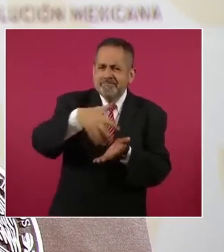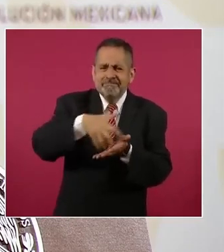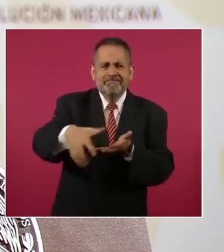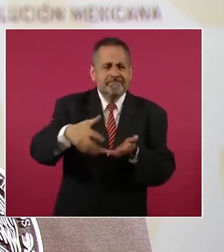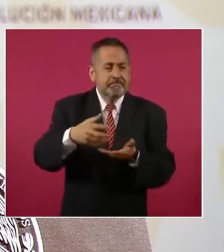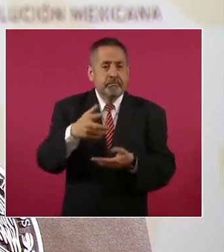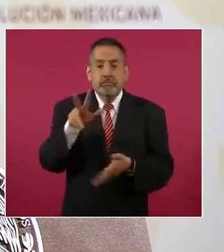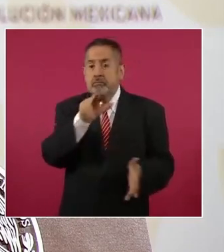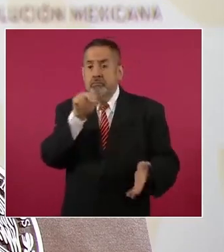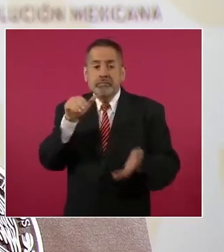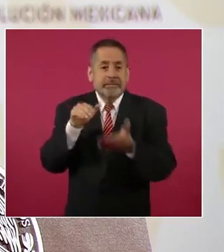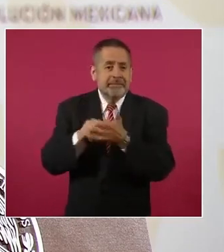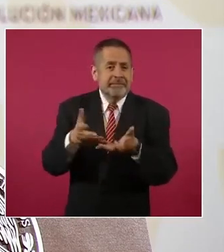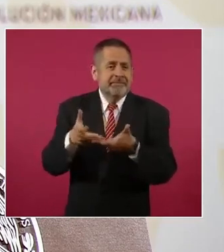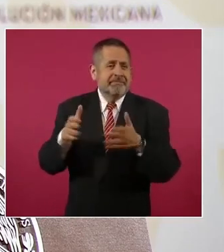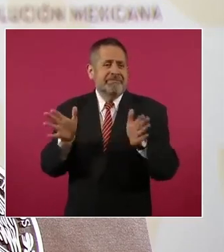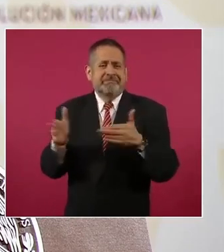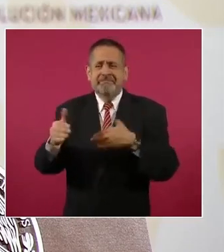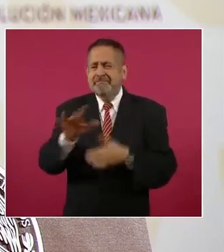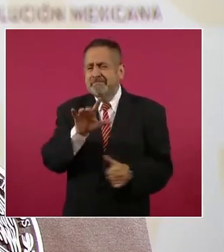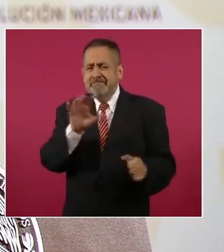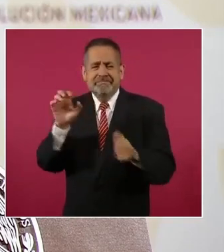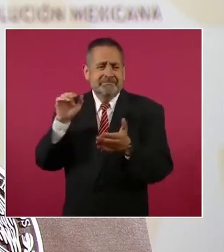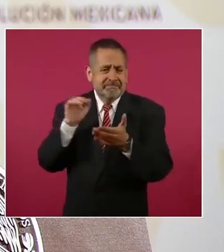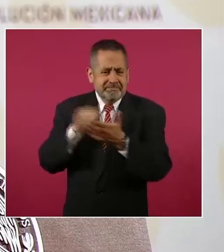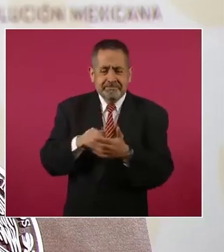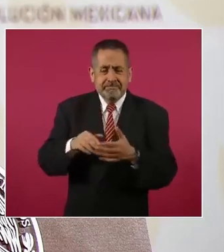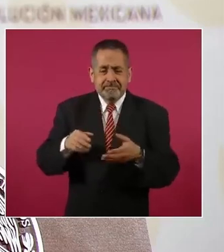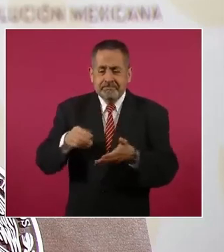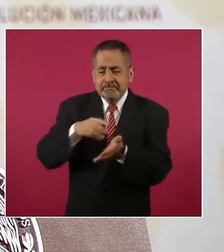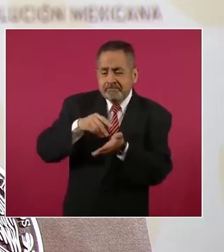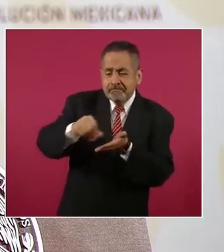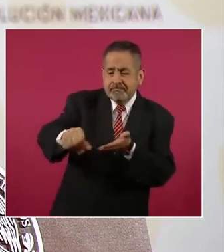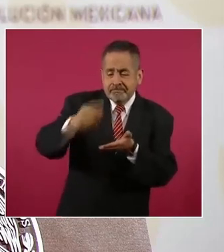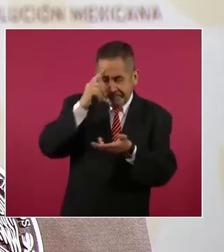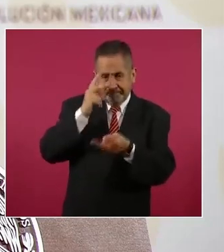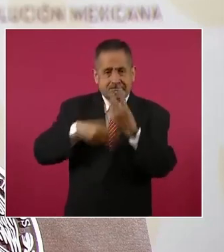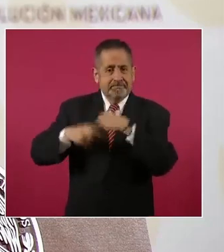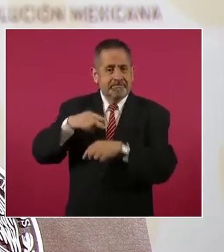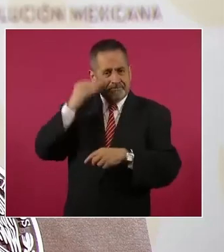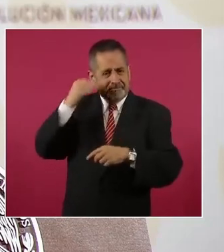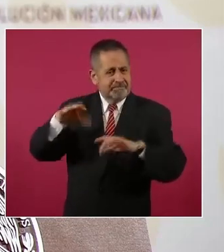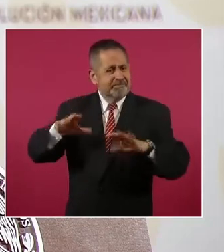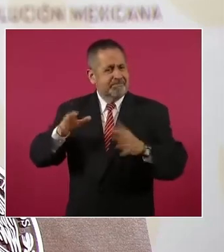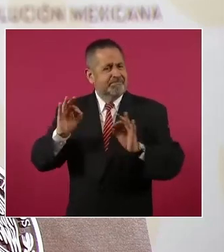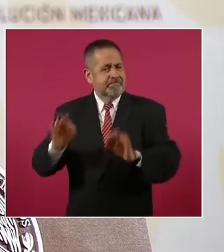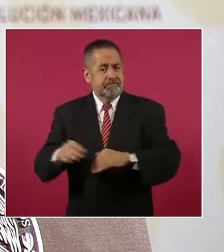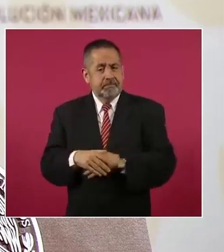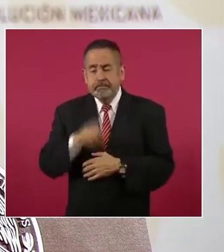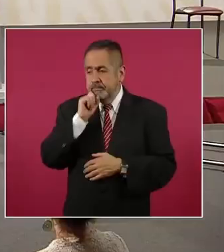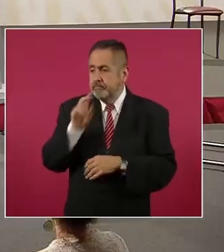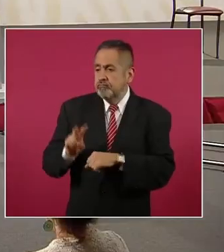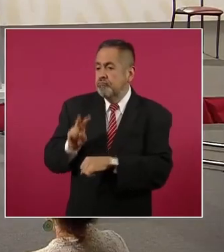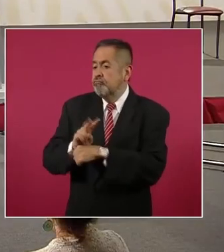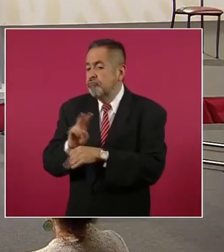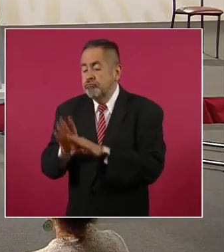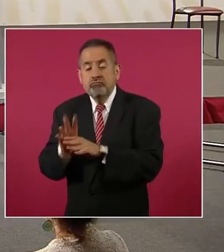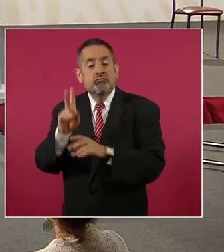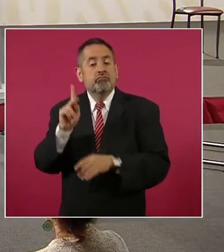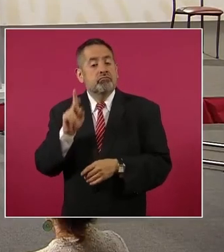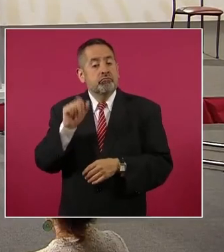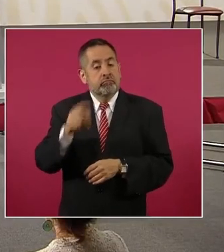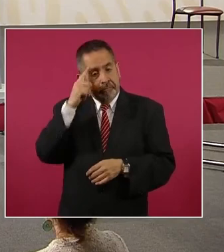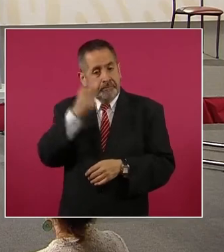de riego y 600,000 hectáreas de temporal. Además, supervisó la aplicación del plan de salud en